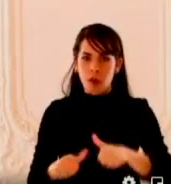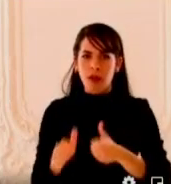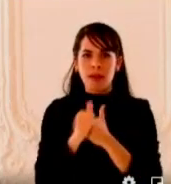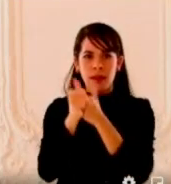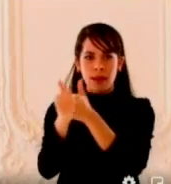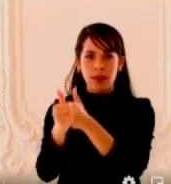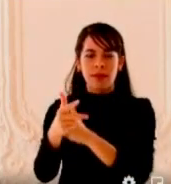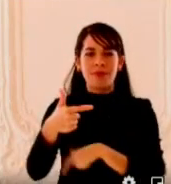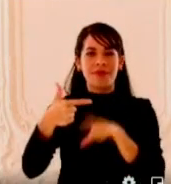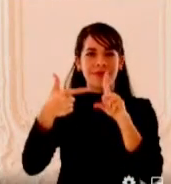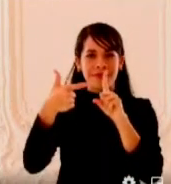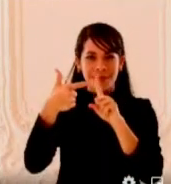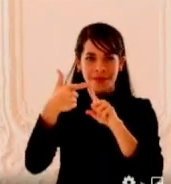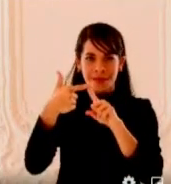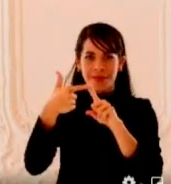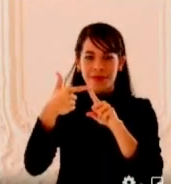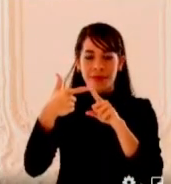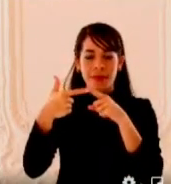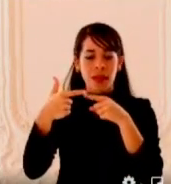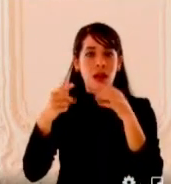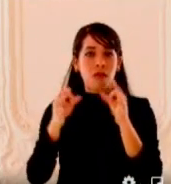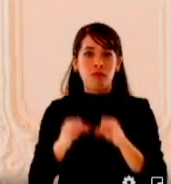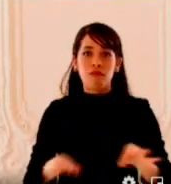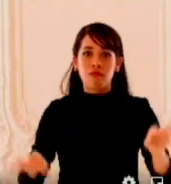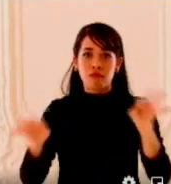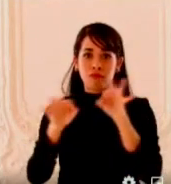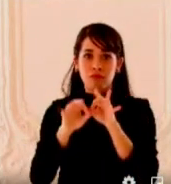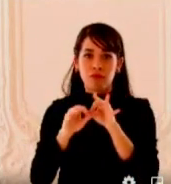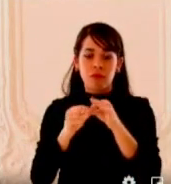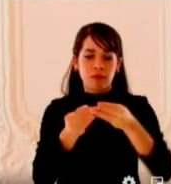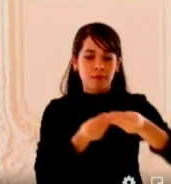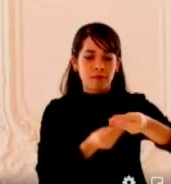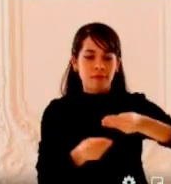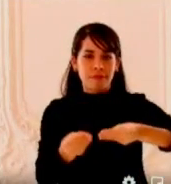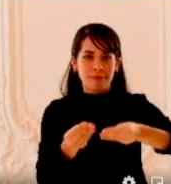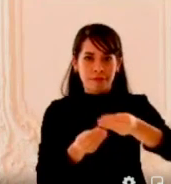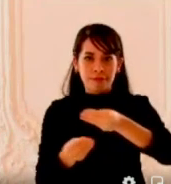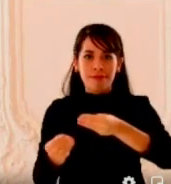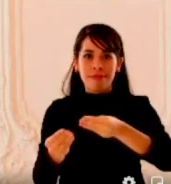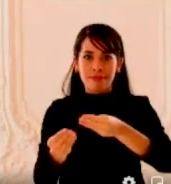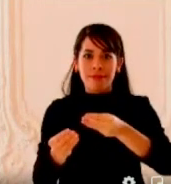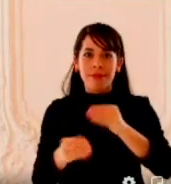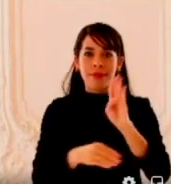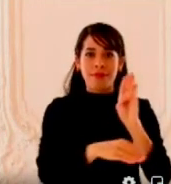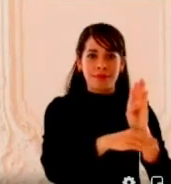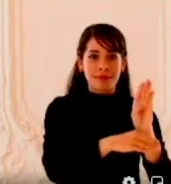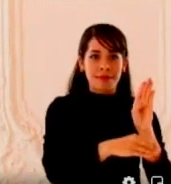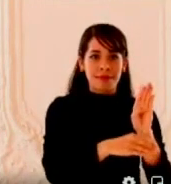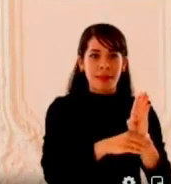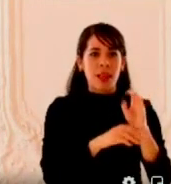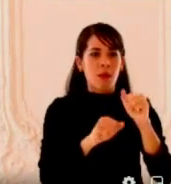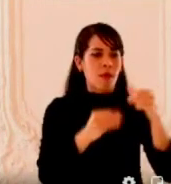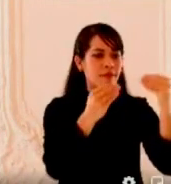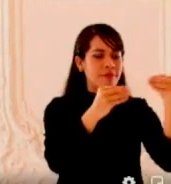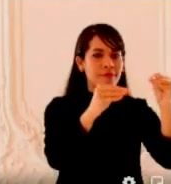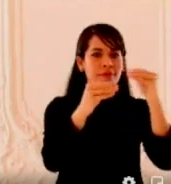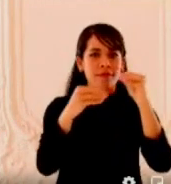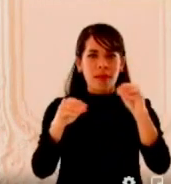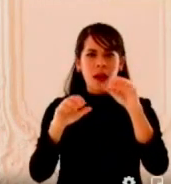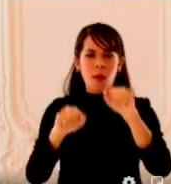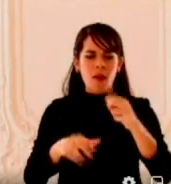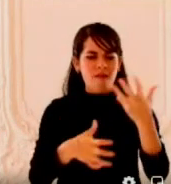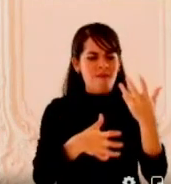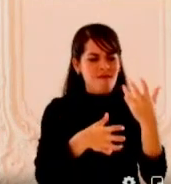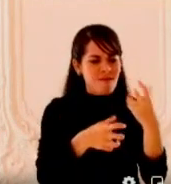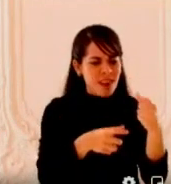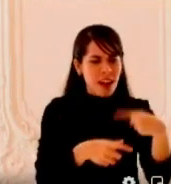Segundo, la realización de transacciones comerciales al justo valor del mercado para fortalecer cada vez más